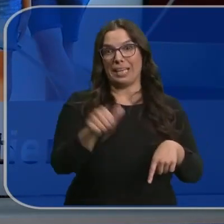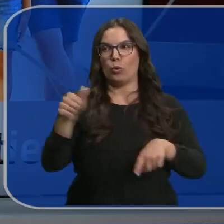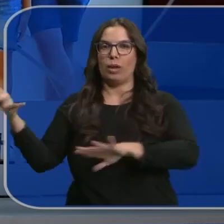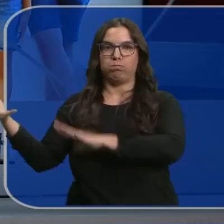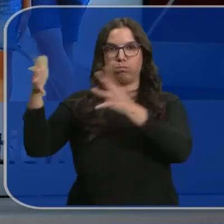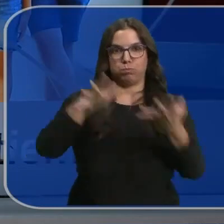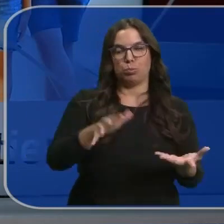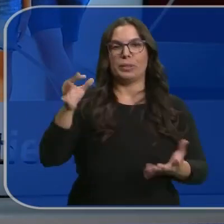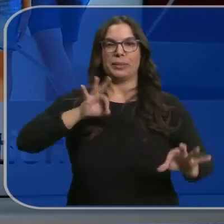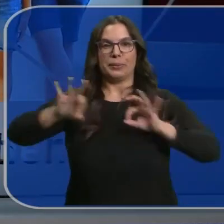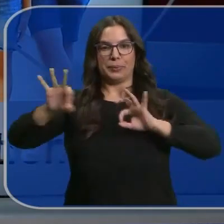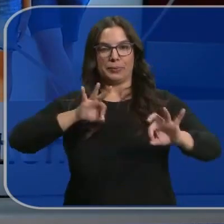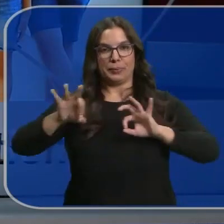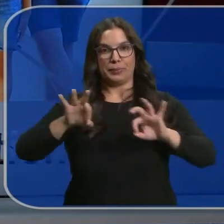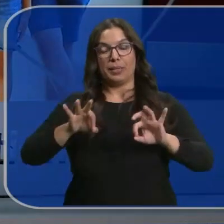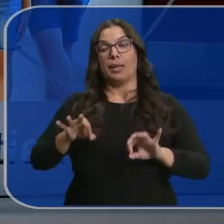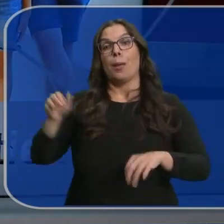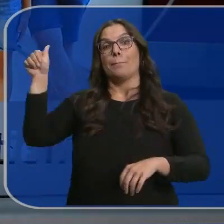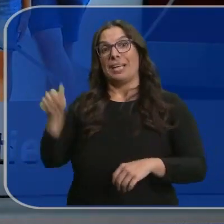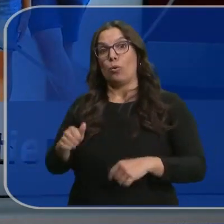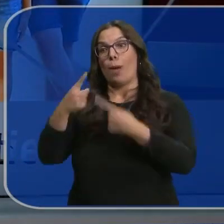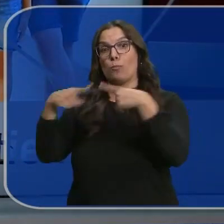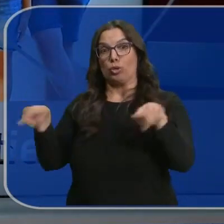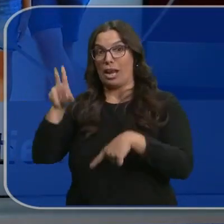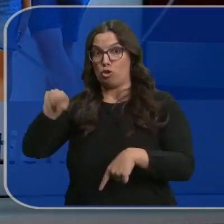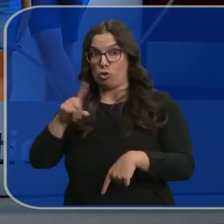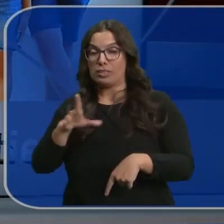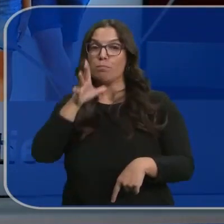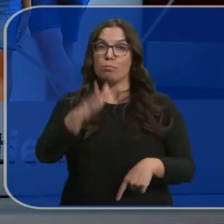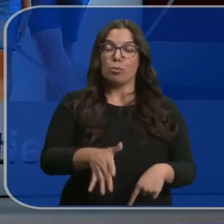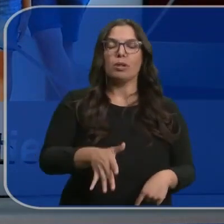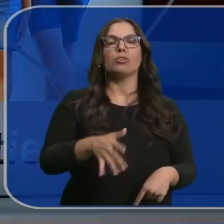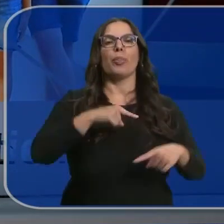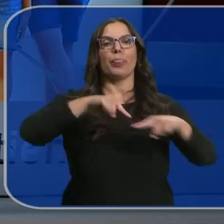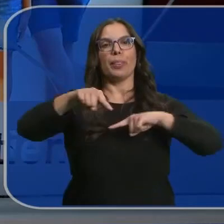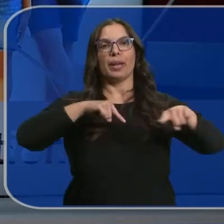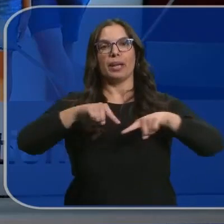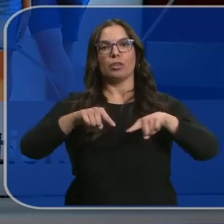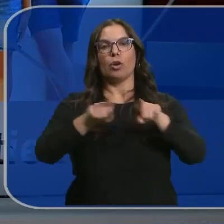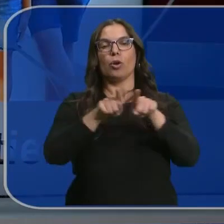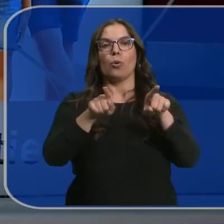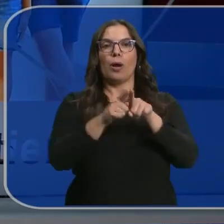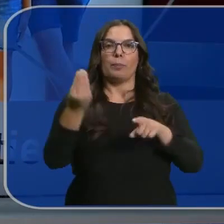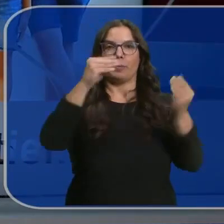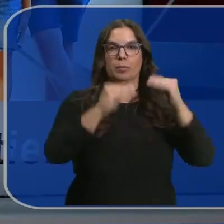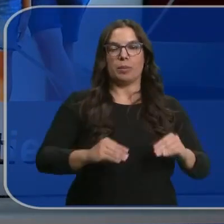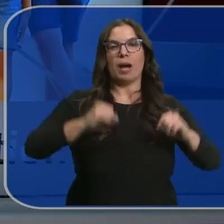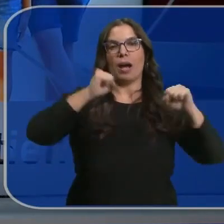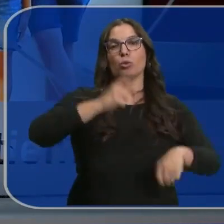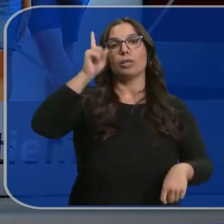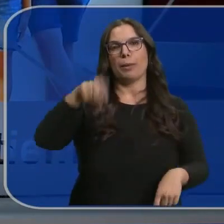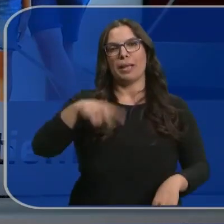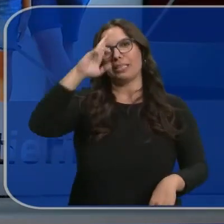inspira... ...que no es un musical... ...por eso el director le añade... ...los números interpretados por adultos... ...y por supuesto... ...se